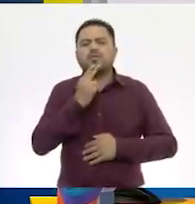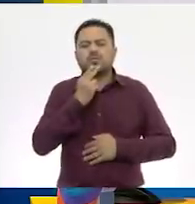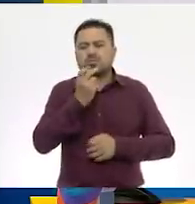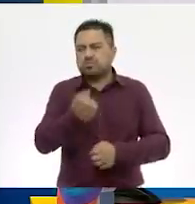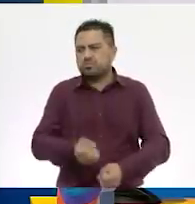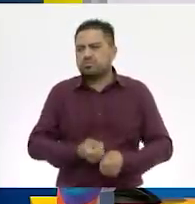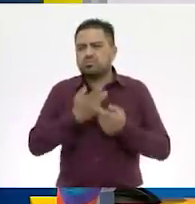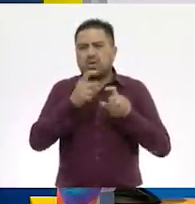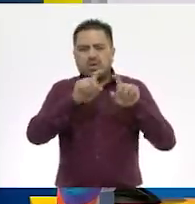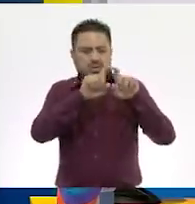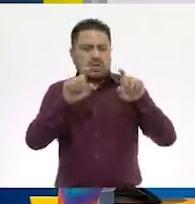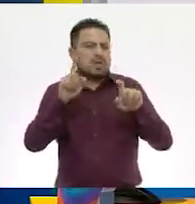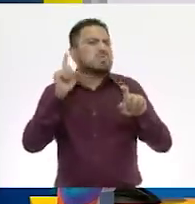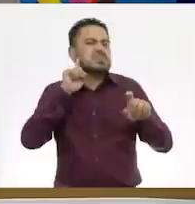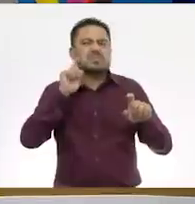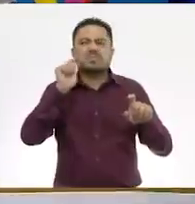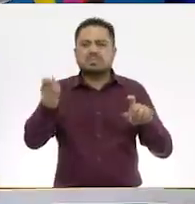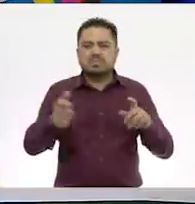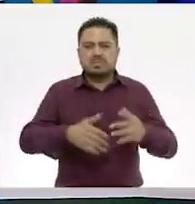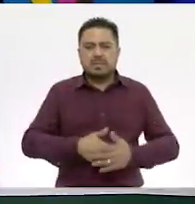refranes. Vamos a escucharla.